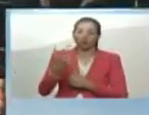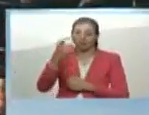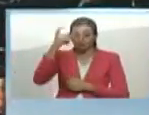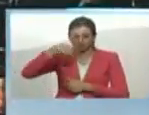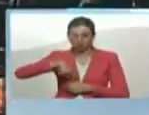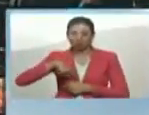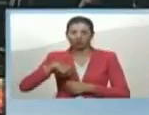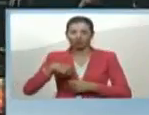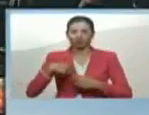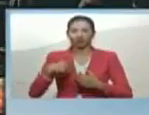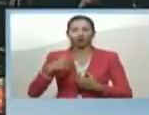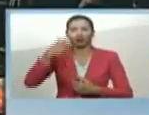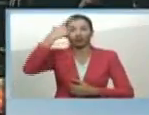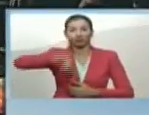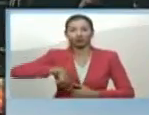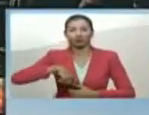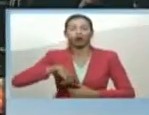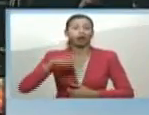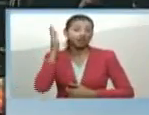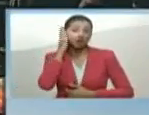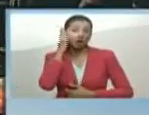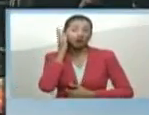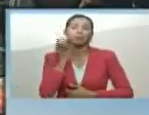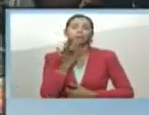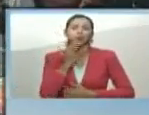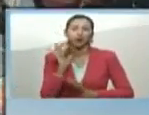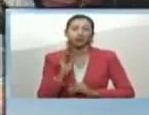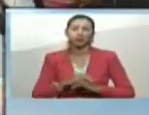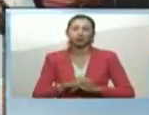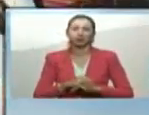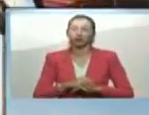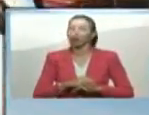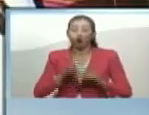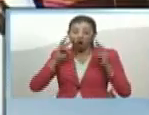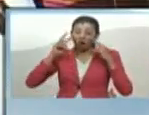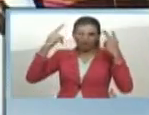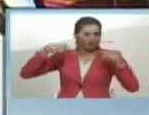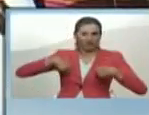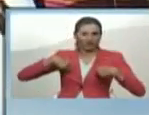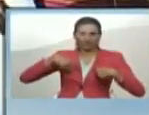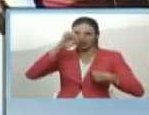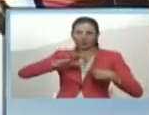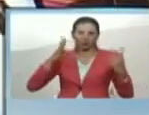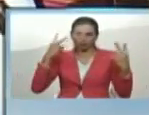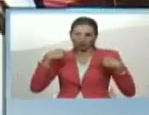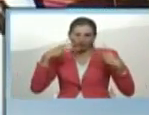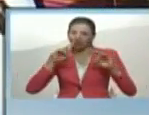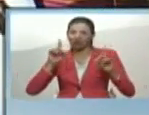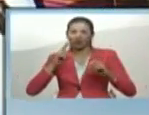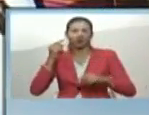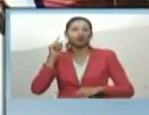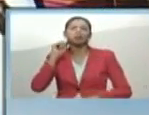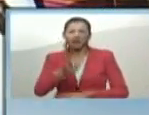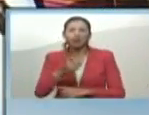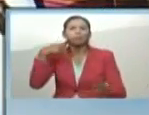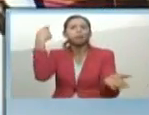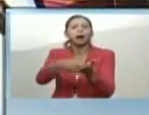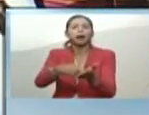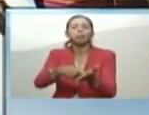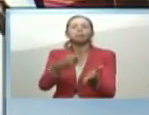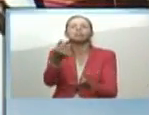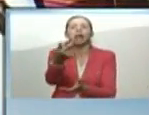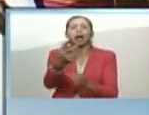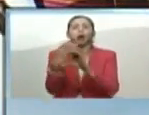visible sino a los camaradas con discapacidad auditiva que no se le nota la discapacidad dicen que tiene que obligatoriamente pagarle